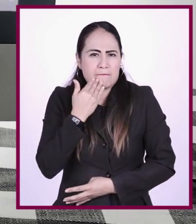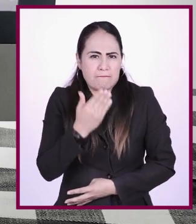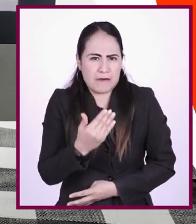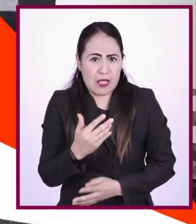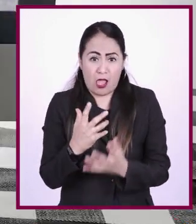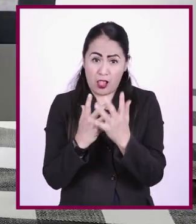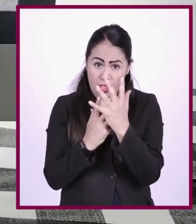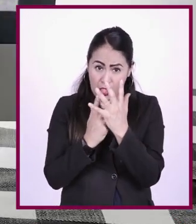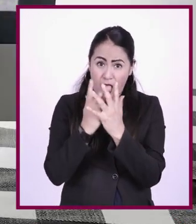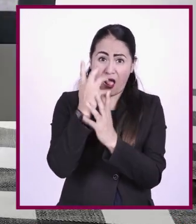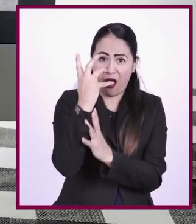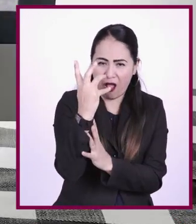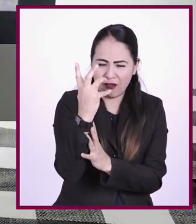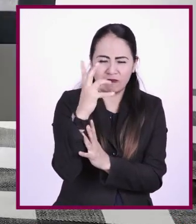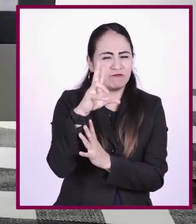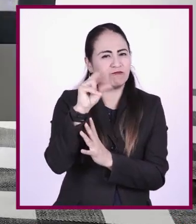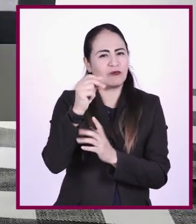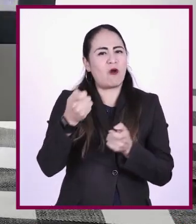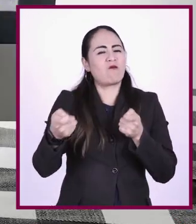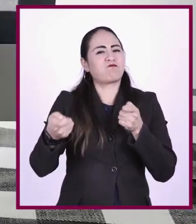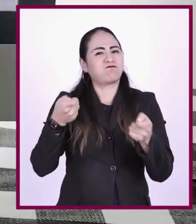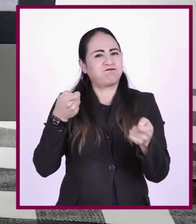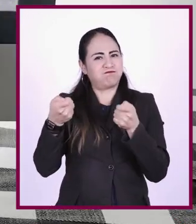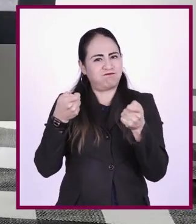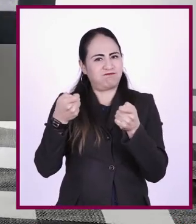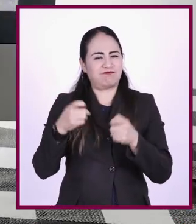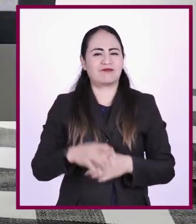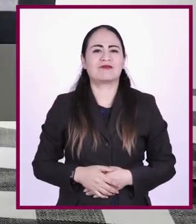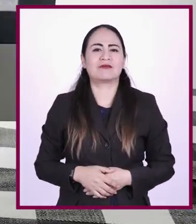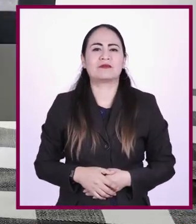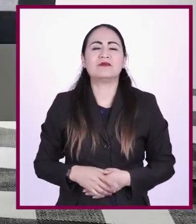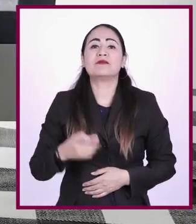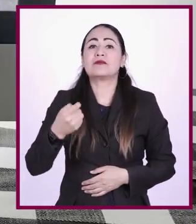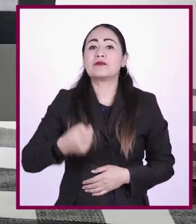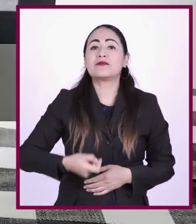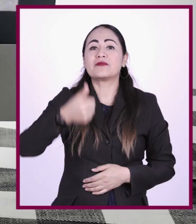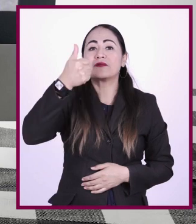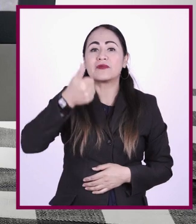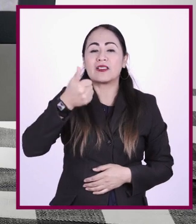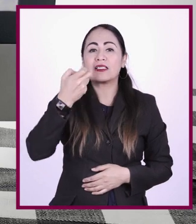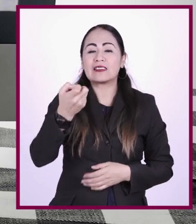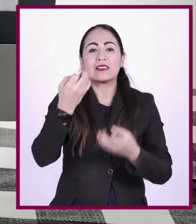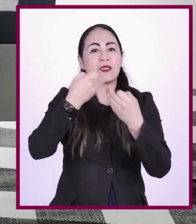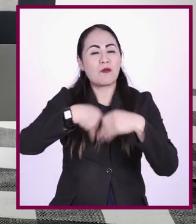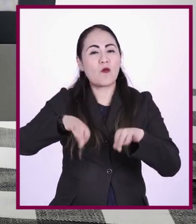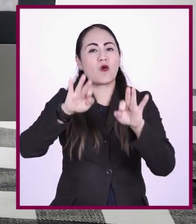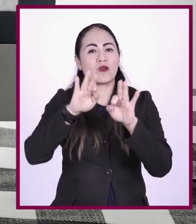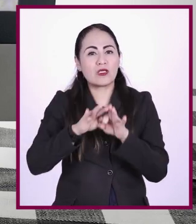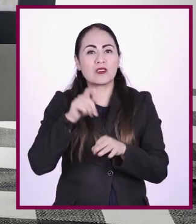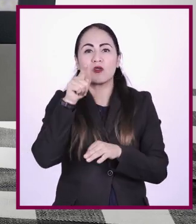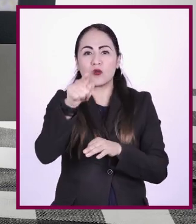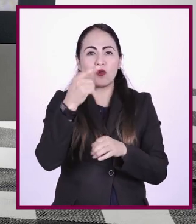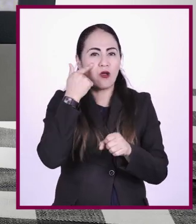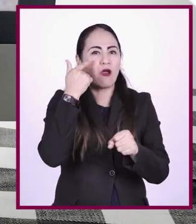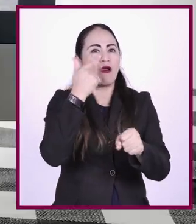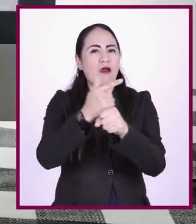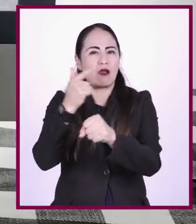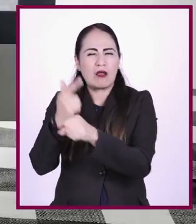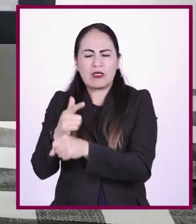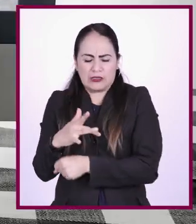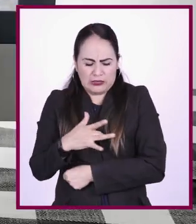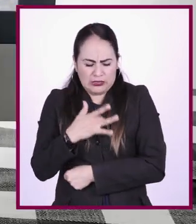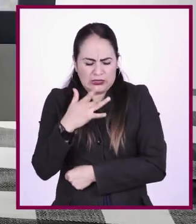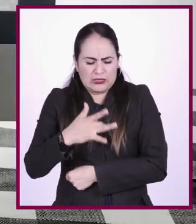demasiado intenso. Primero que nada, es muy importante que aprendas a identificar lo que estás experimentando emocionalmente